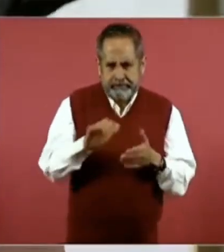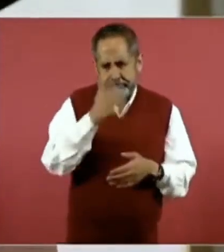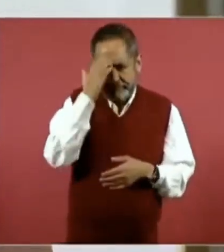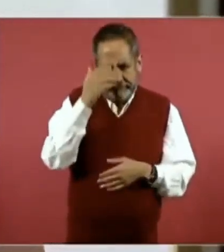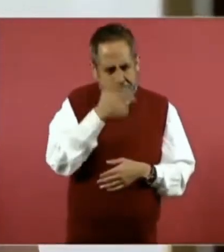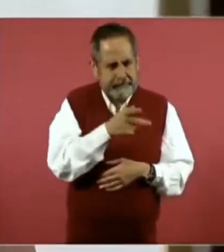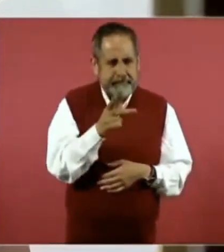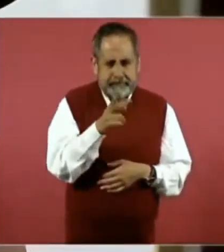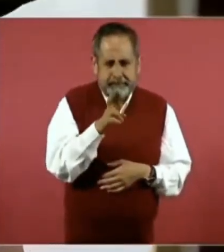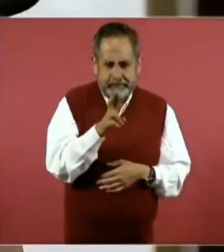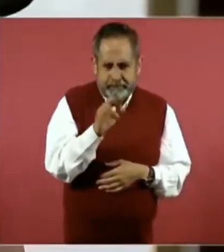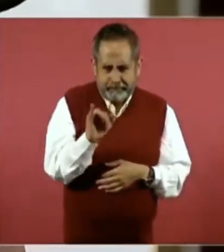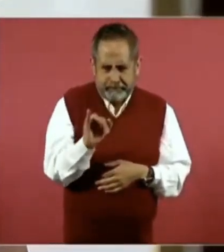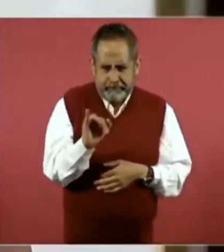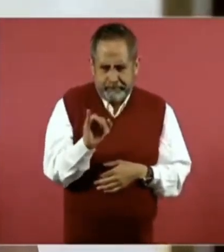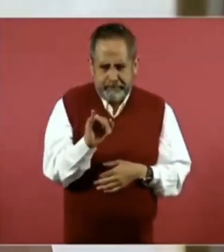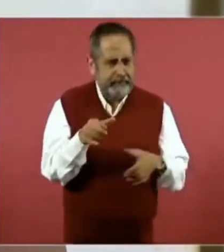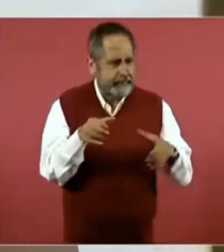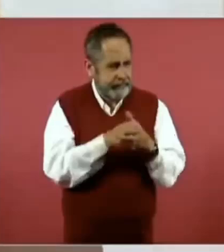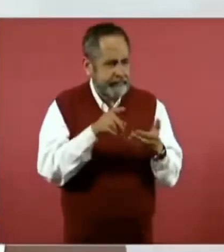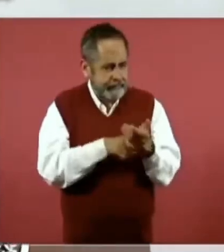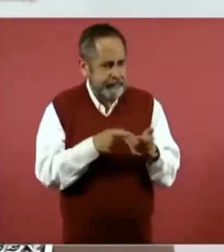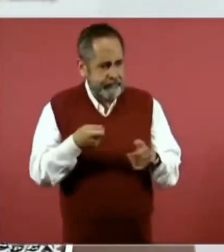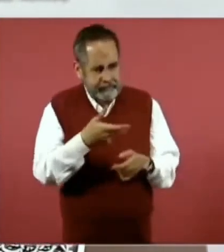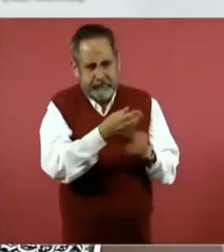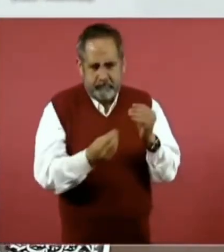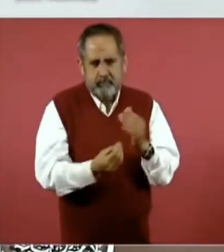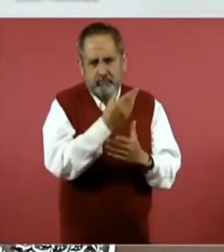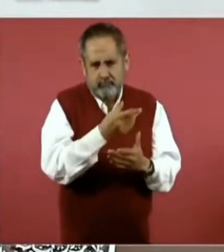Partido Revolucionario Institucional.